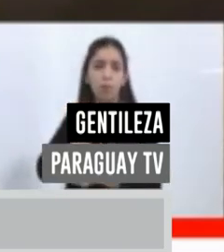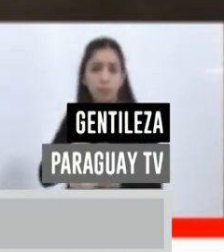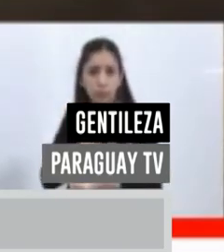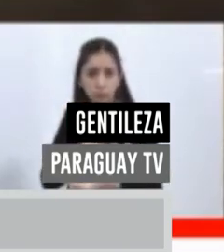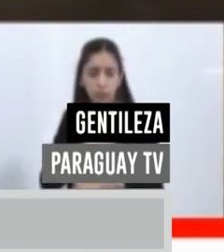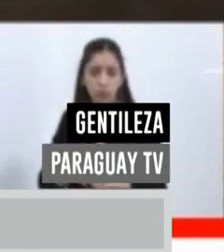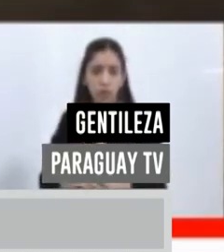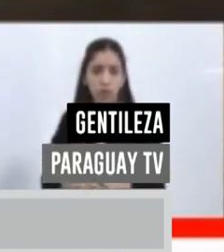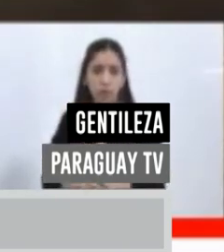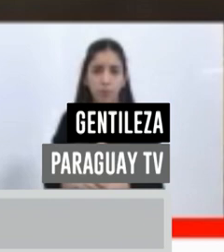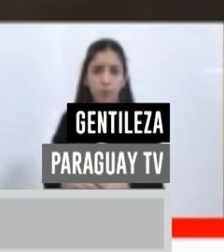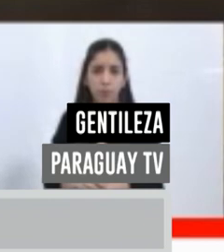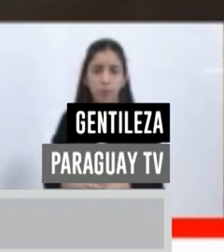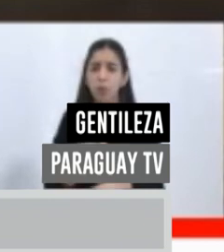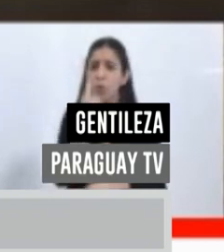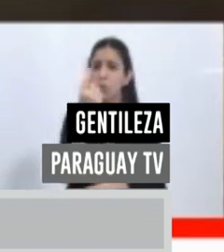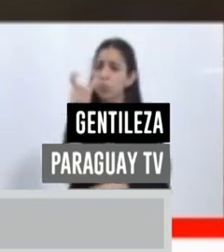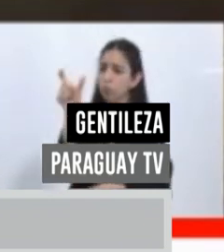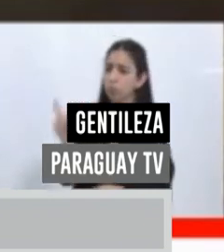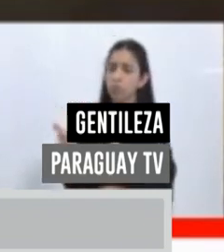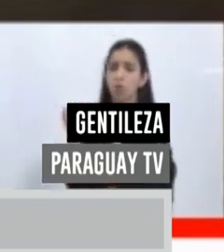de un joven.